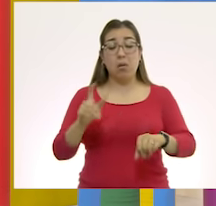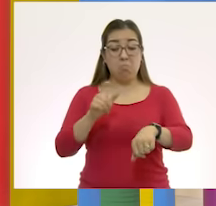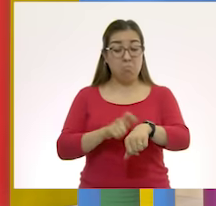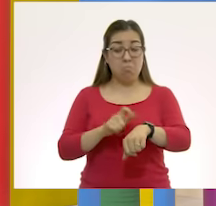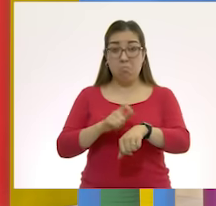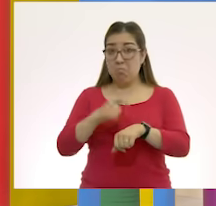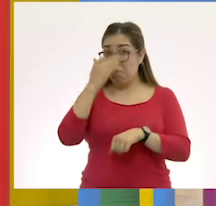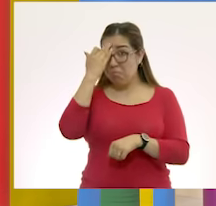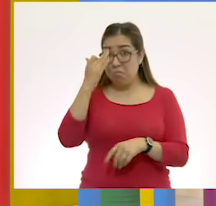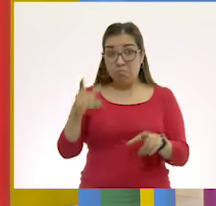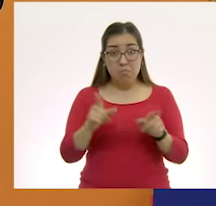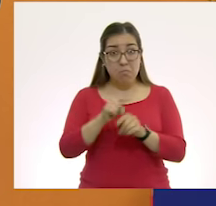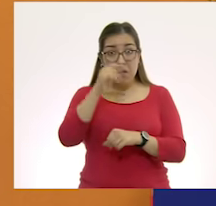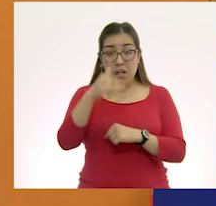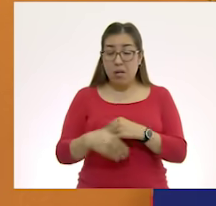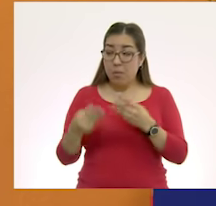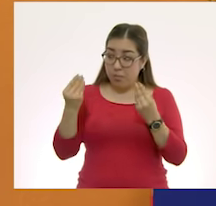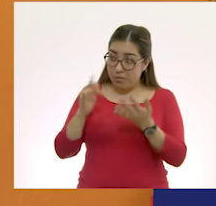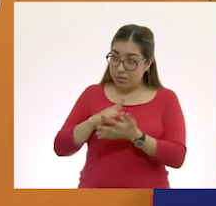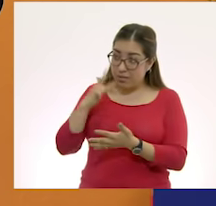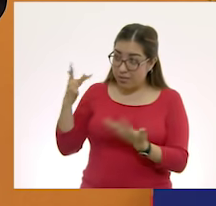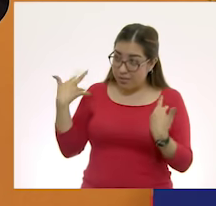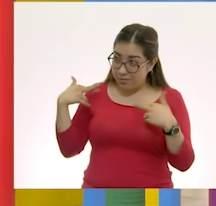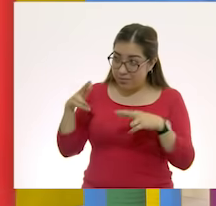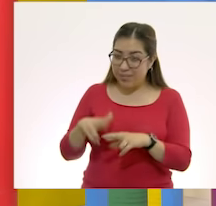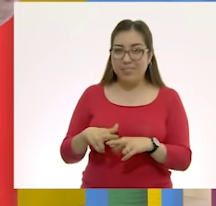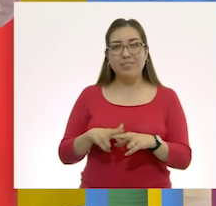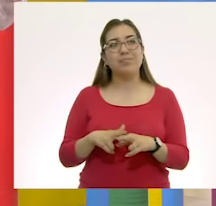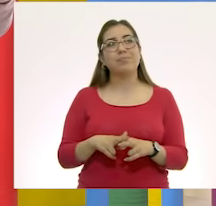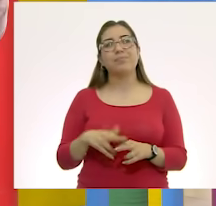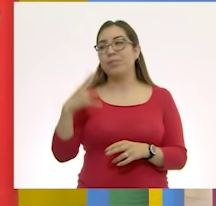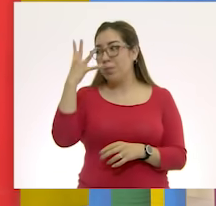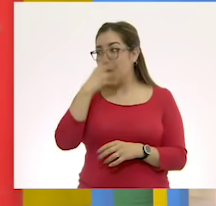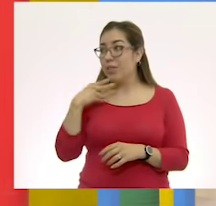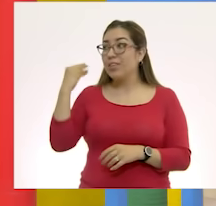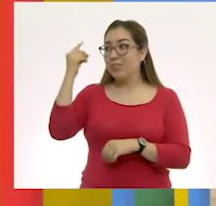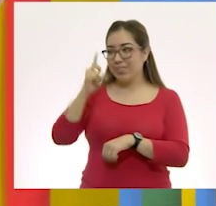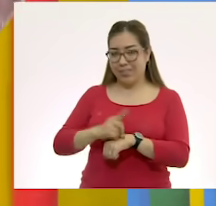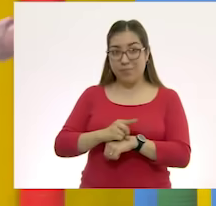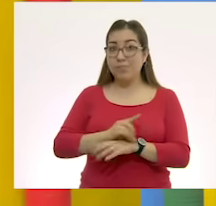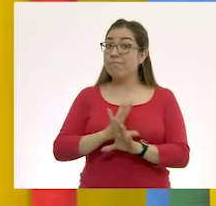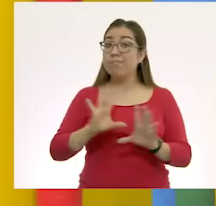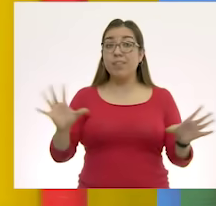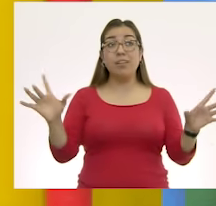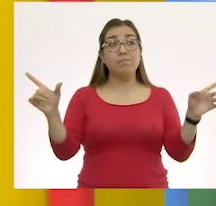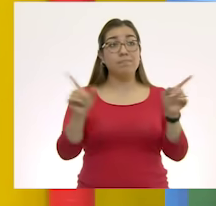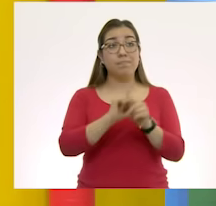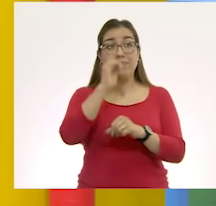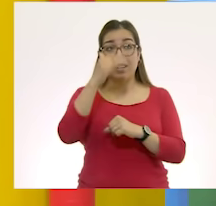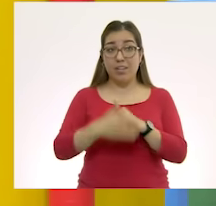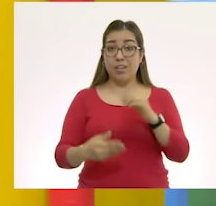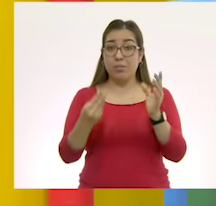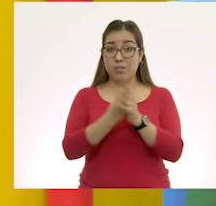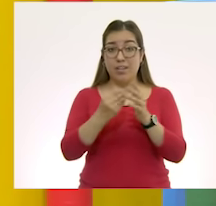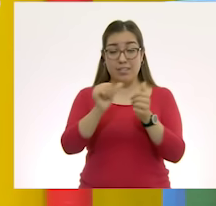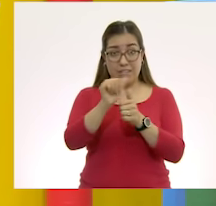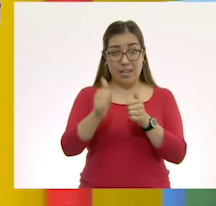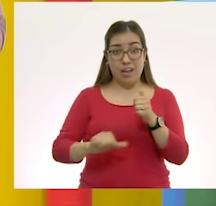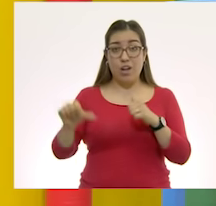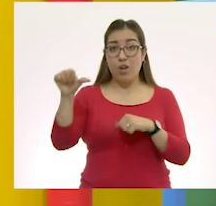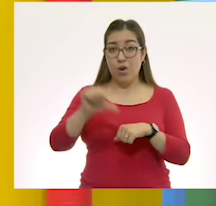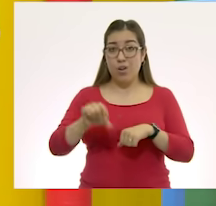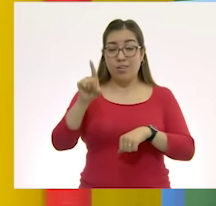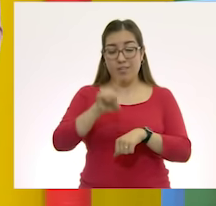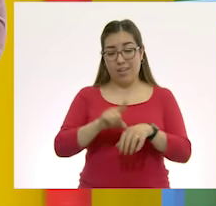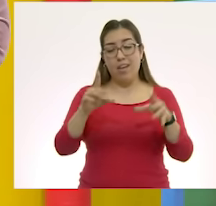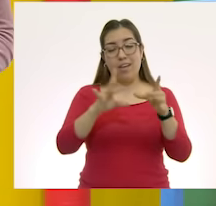tiempo, pero muchas gracias, maestro Alan. Que tenga muy buen día. Y bueno, hemos terminado con nuestra clase de artes. Esto fue Te Cuento